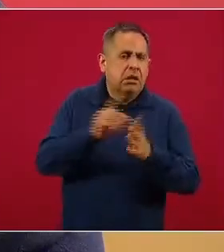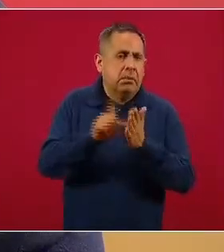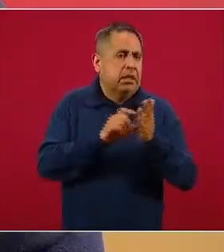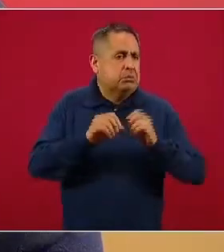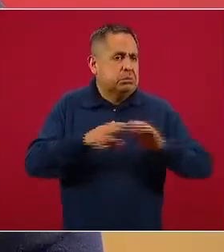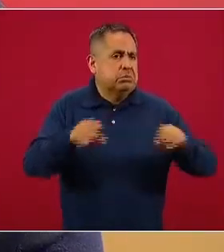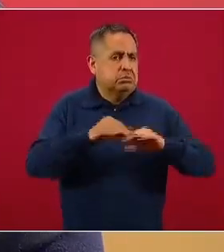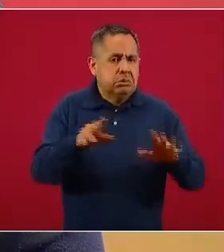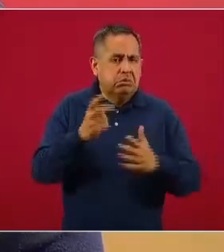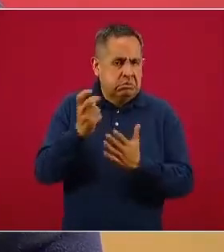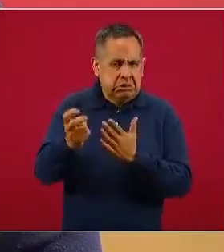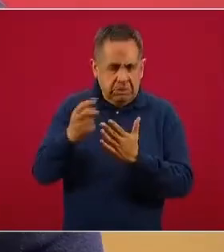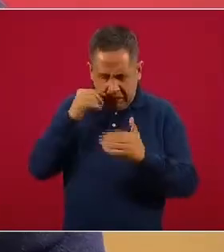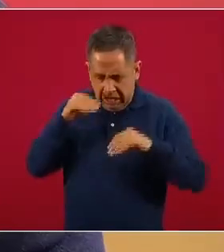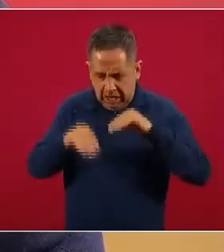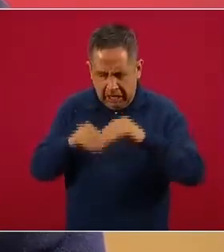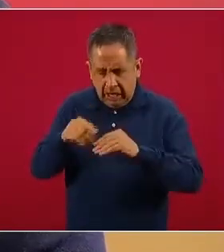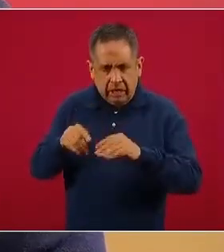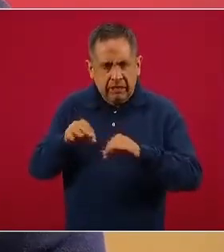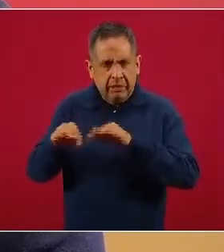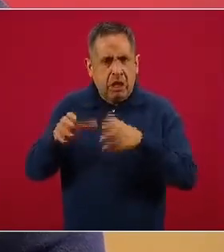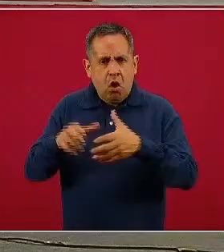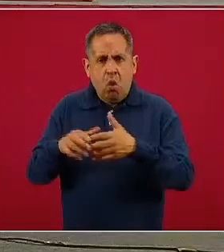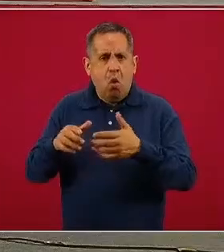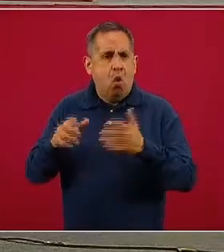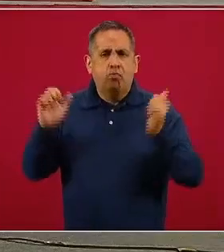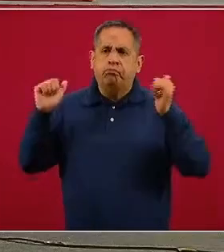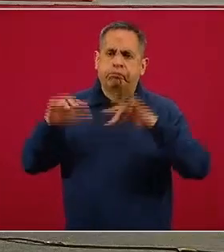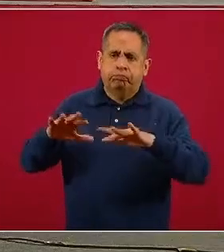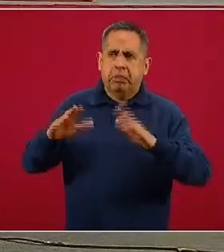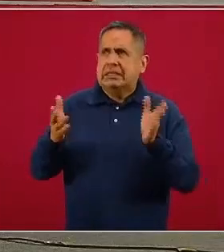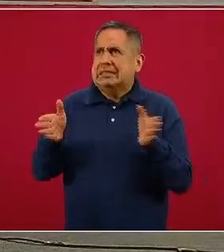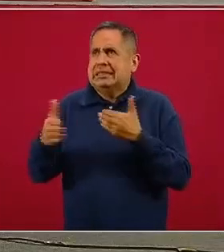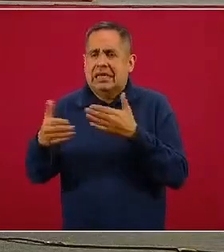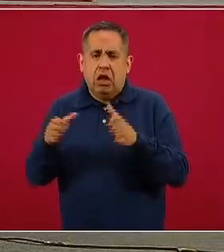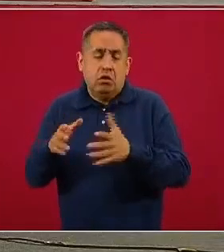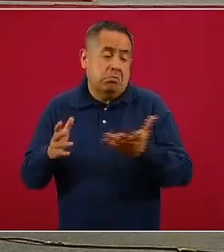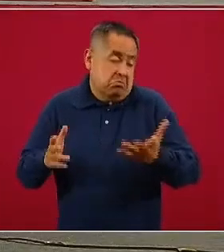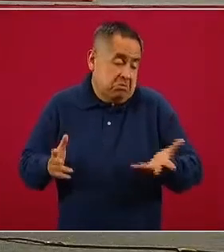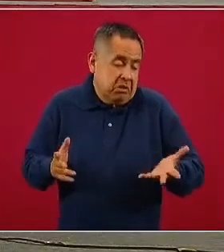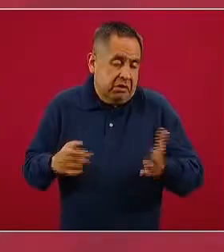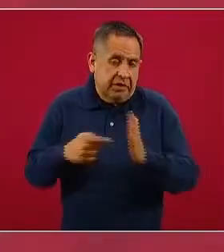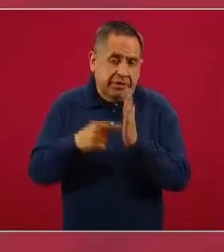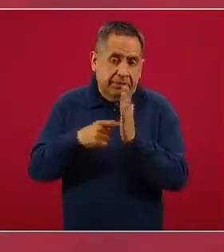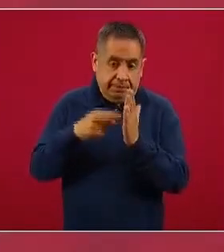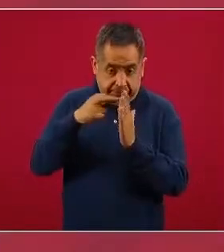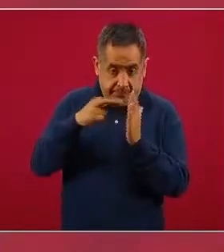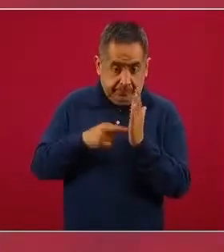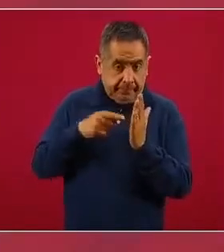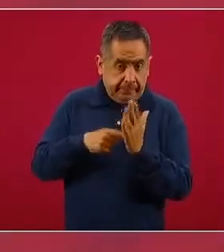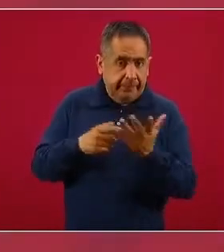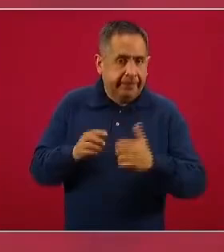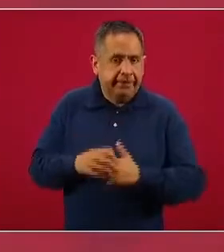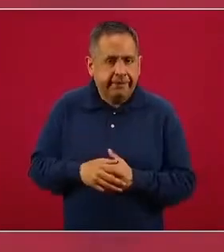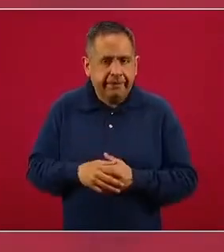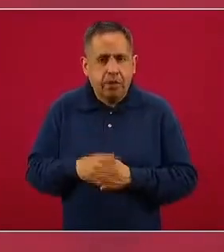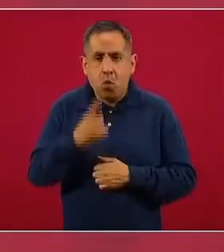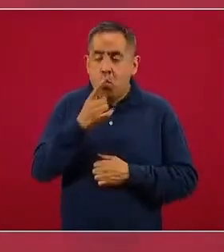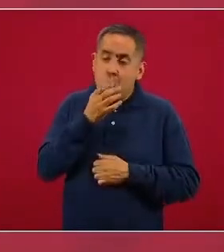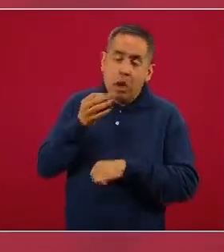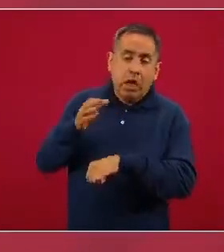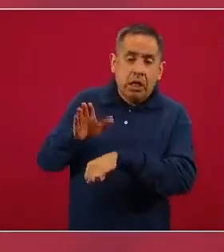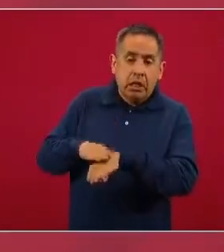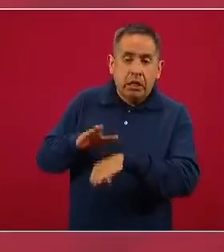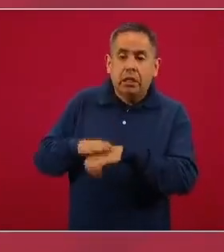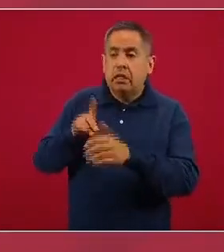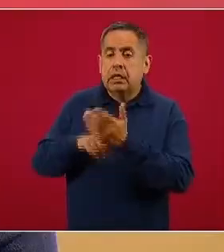para poder llevar a cabo actividades en espacios públicos cerrados. En función precisamente del tamaño, una de las